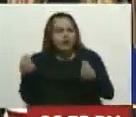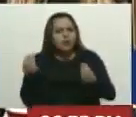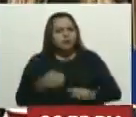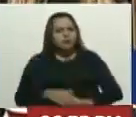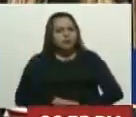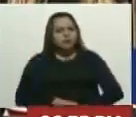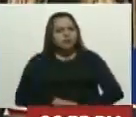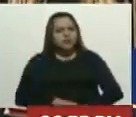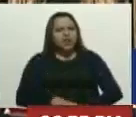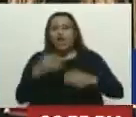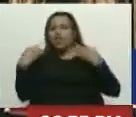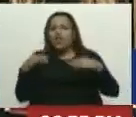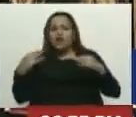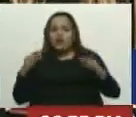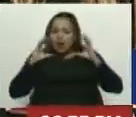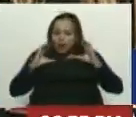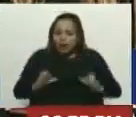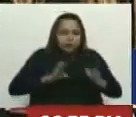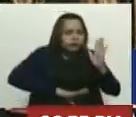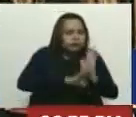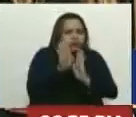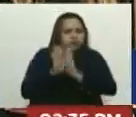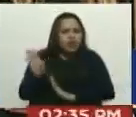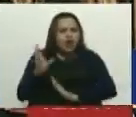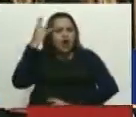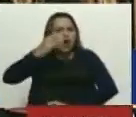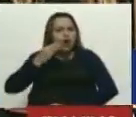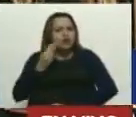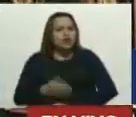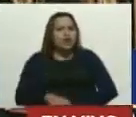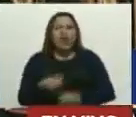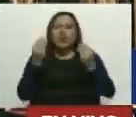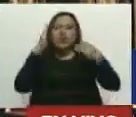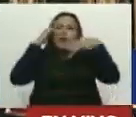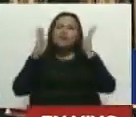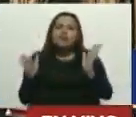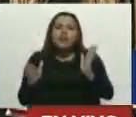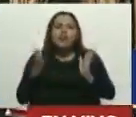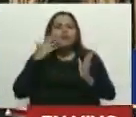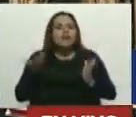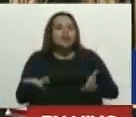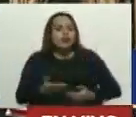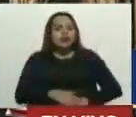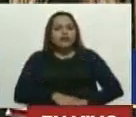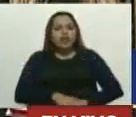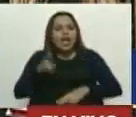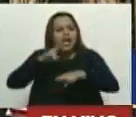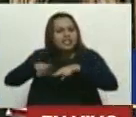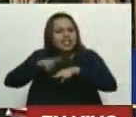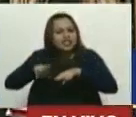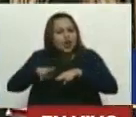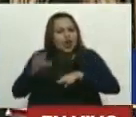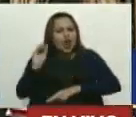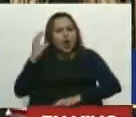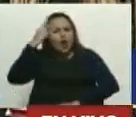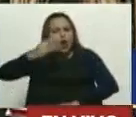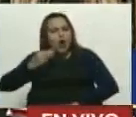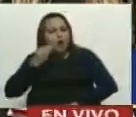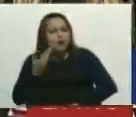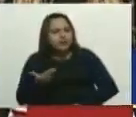pulsiones naturales que ocurren en la adolescencia, ¿qué ocurre con el abordaje de esas pulsiones en un niño o un adolescente, en este